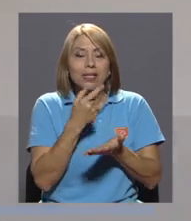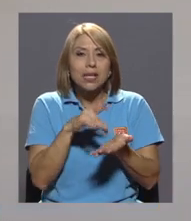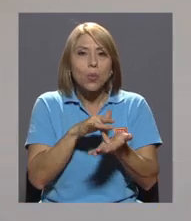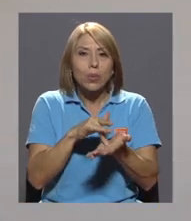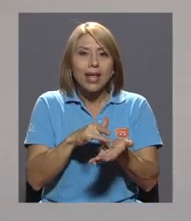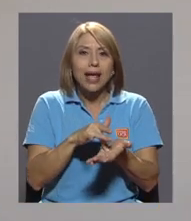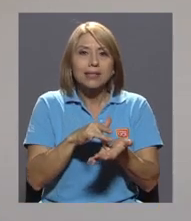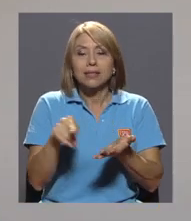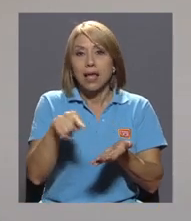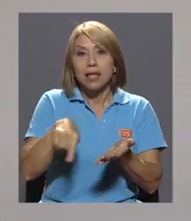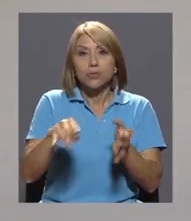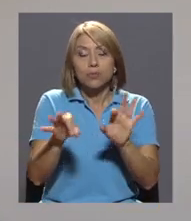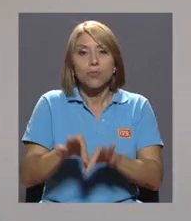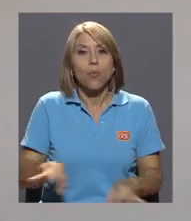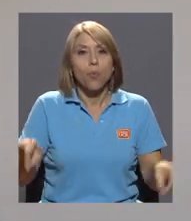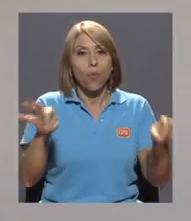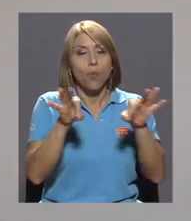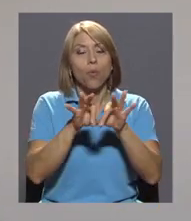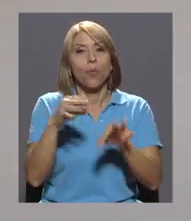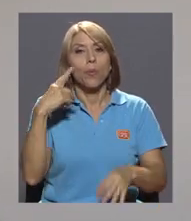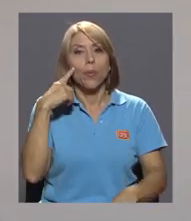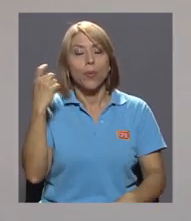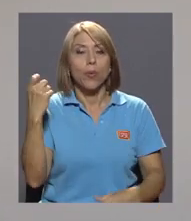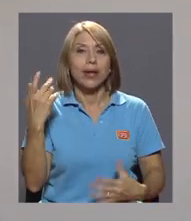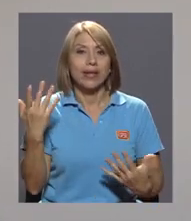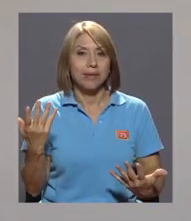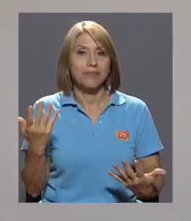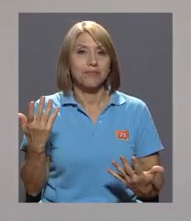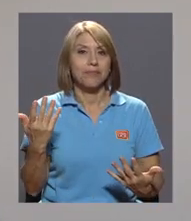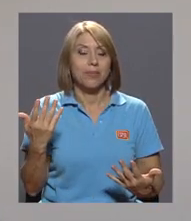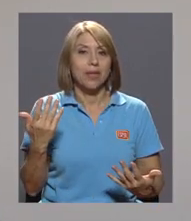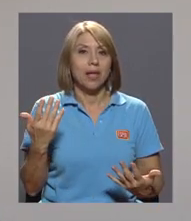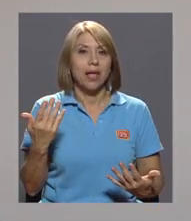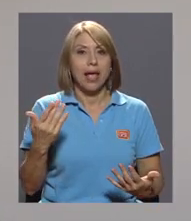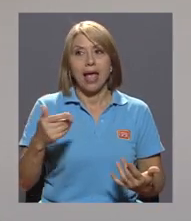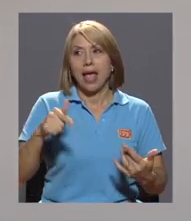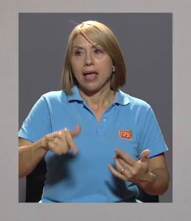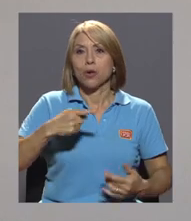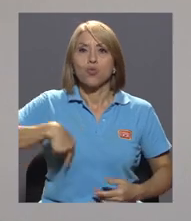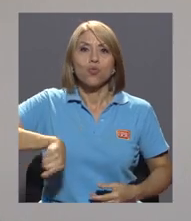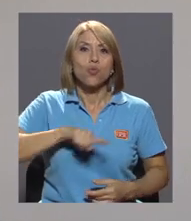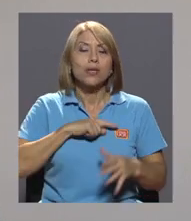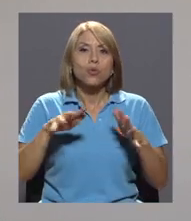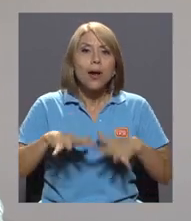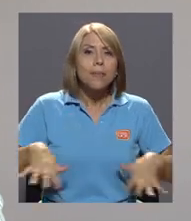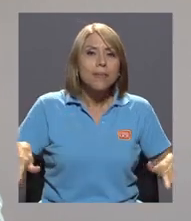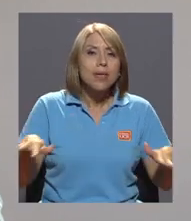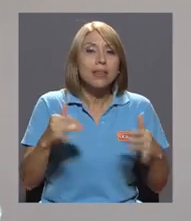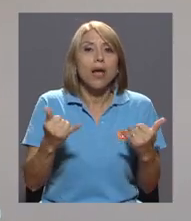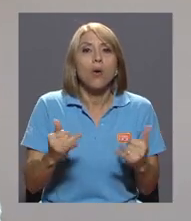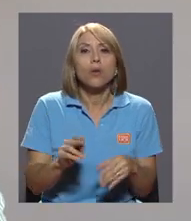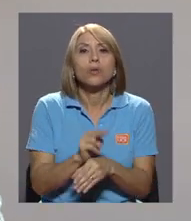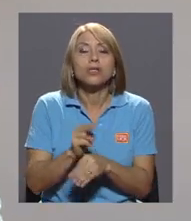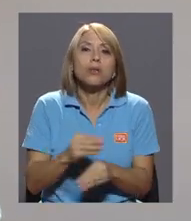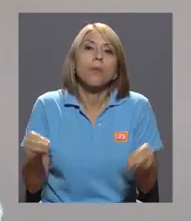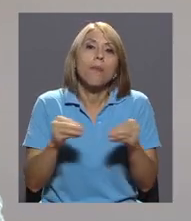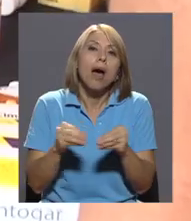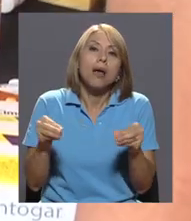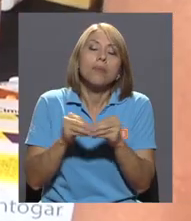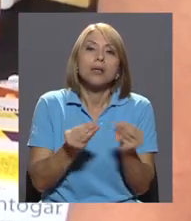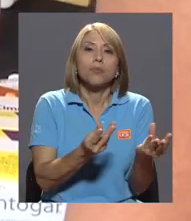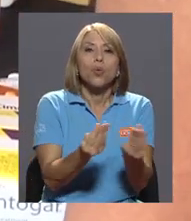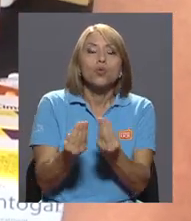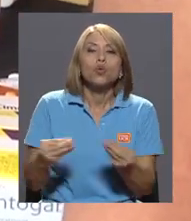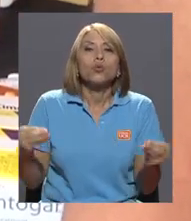farmacéuticos, son importantes ya que cada vez en nuestro ambiente estamos introduciendo más productos, más plaguicidas,